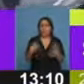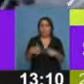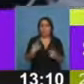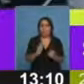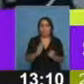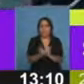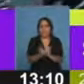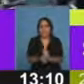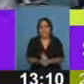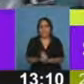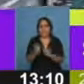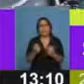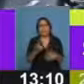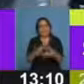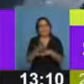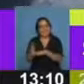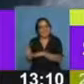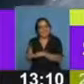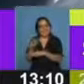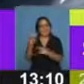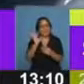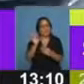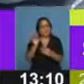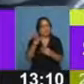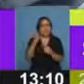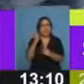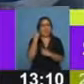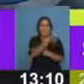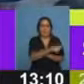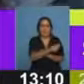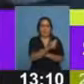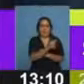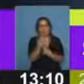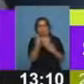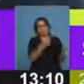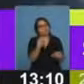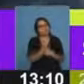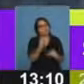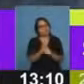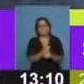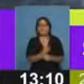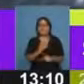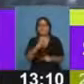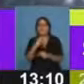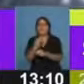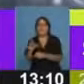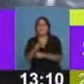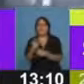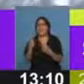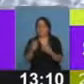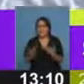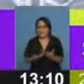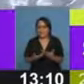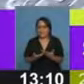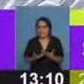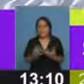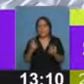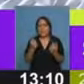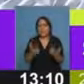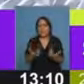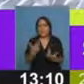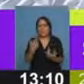no accesibles en sentido por las distancias y por los costos, así que la segunda opción que teníamos era hacer una disposición segura. Así